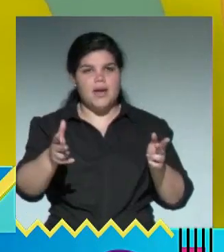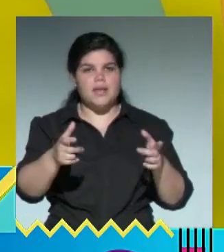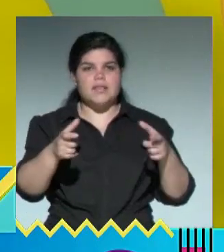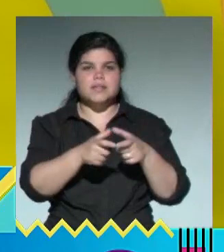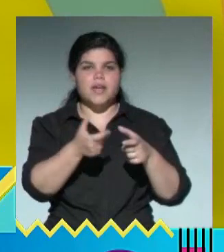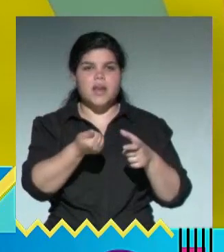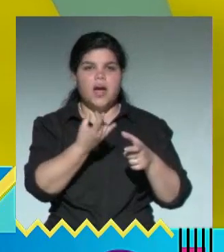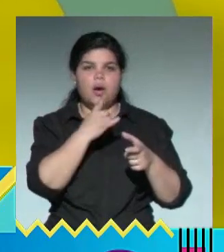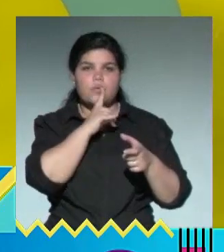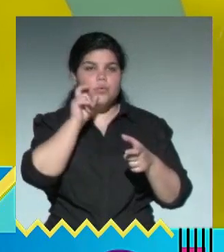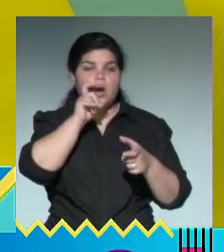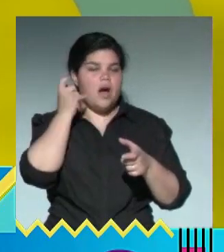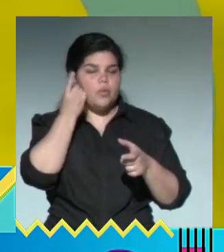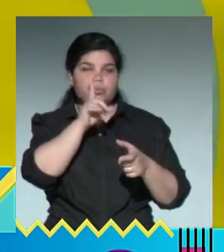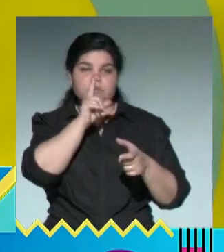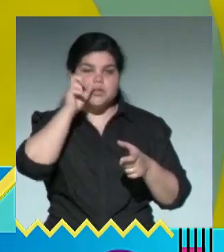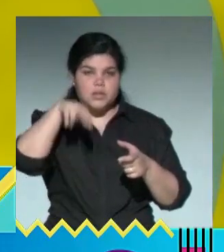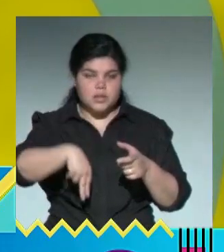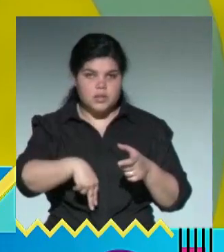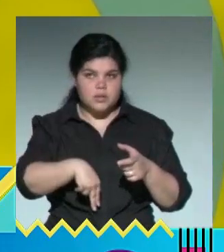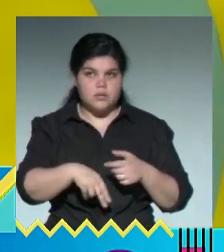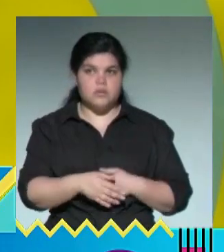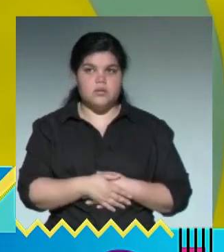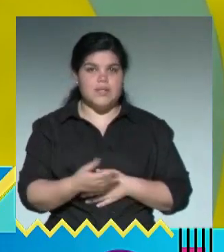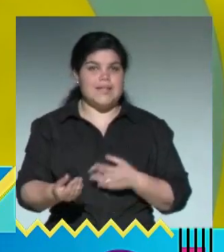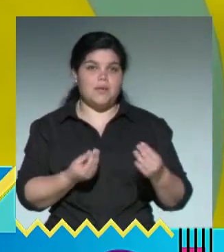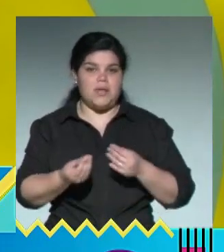ese siniestro, la gente sola